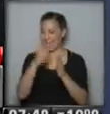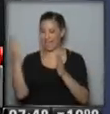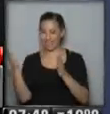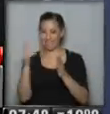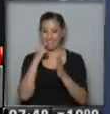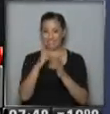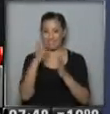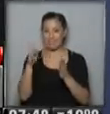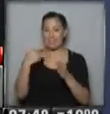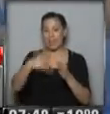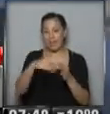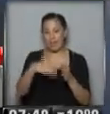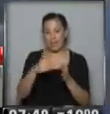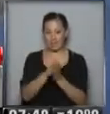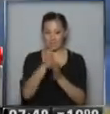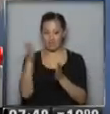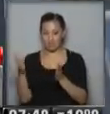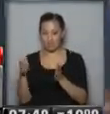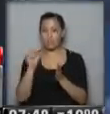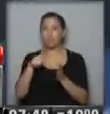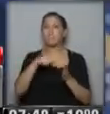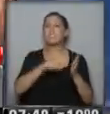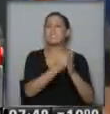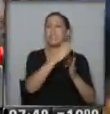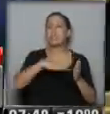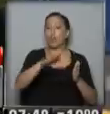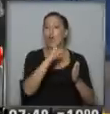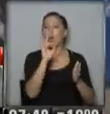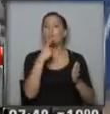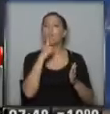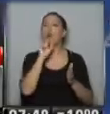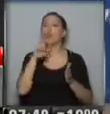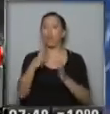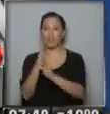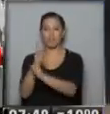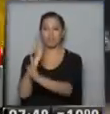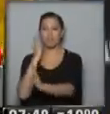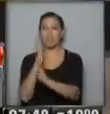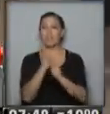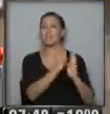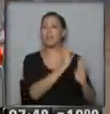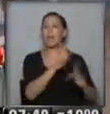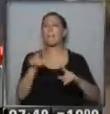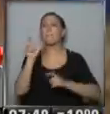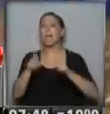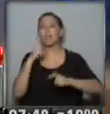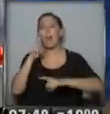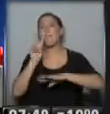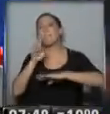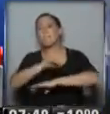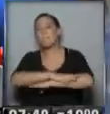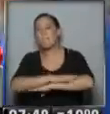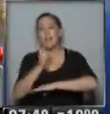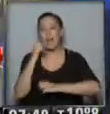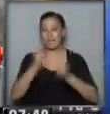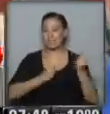la céntrica calle del centro de Boston detrás de la valla que separaba los espectadores de los metros finales